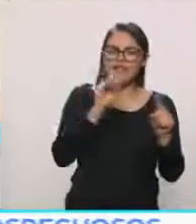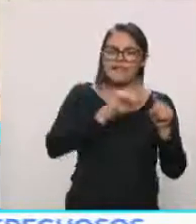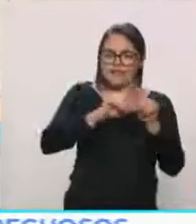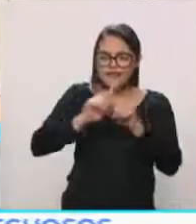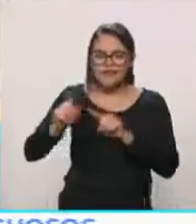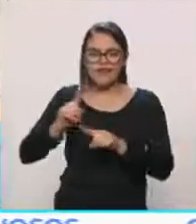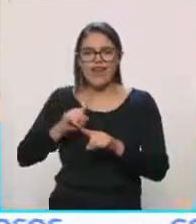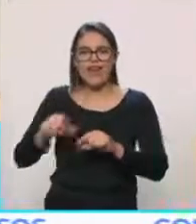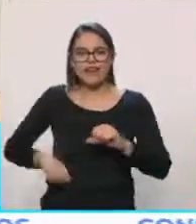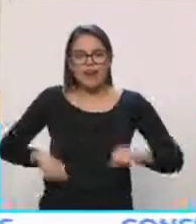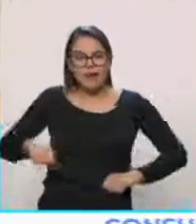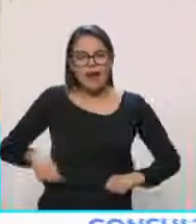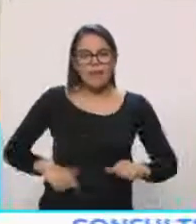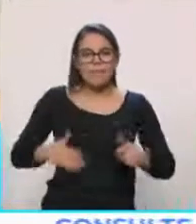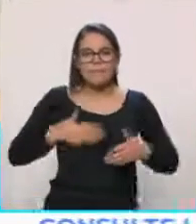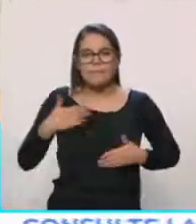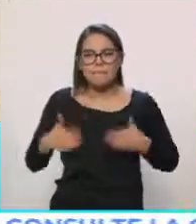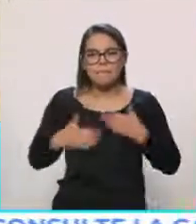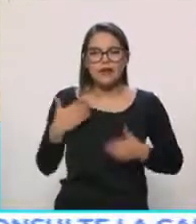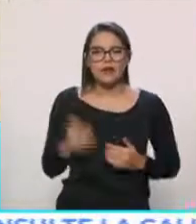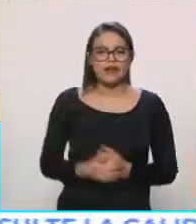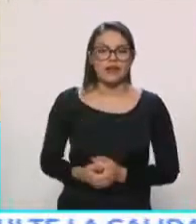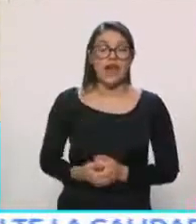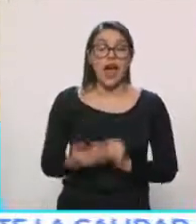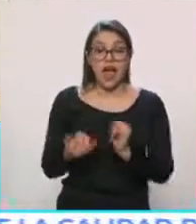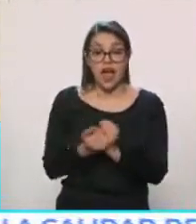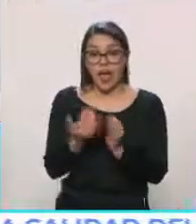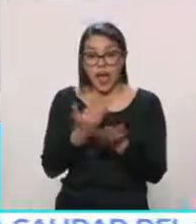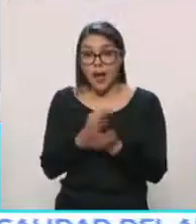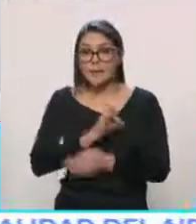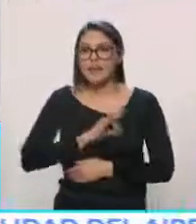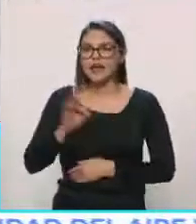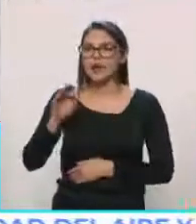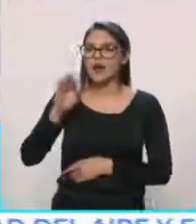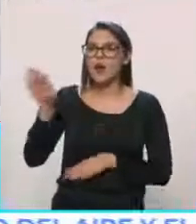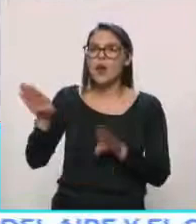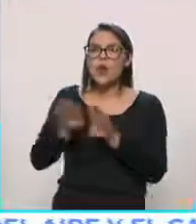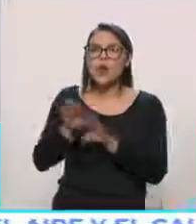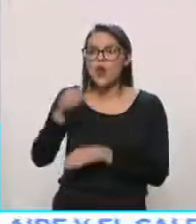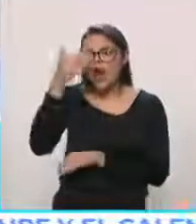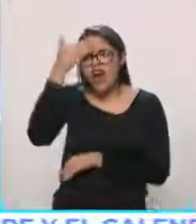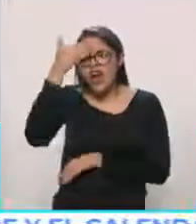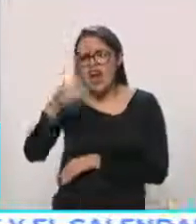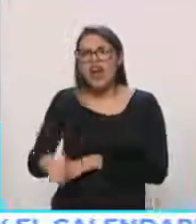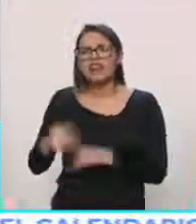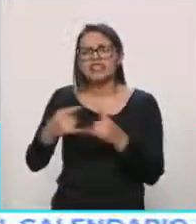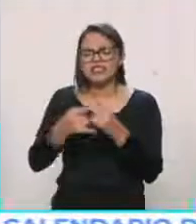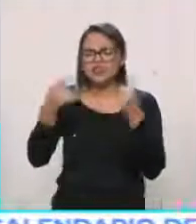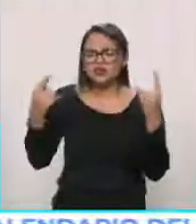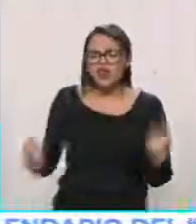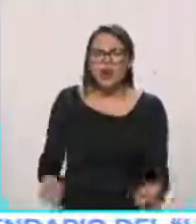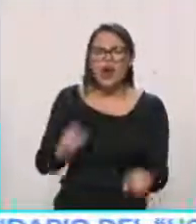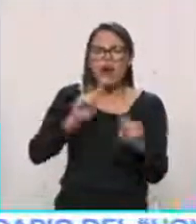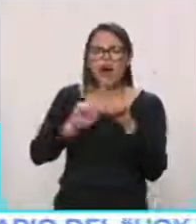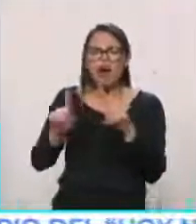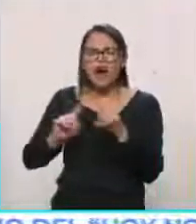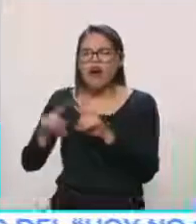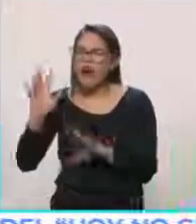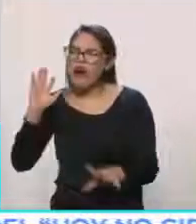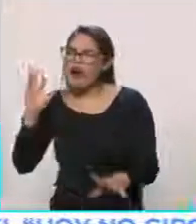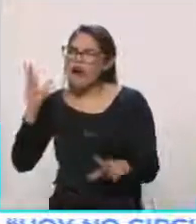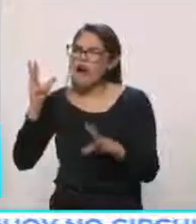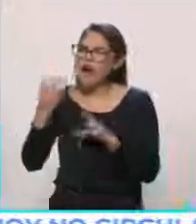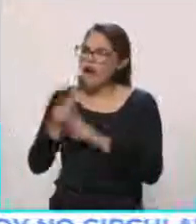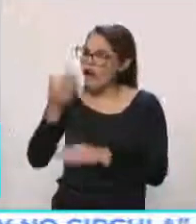también conocer parte de las leyendas, los cuentos, las narraciones orales, pues que forman parte